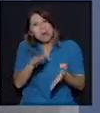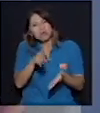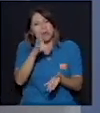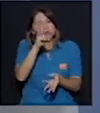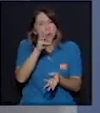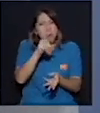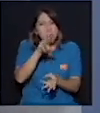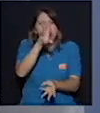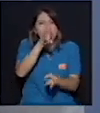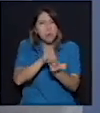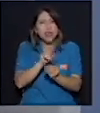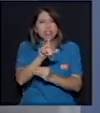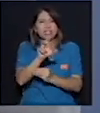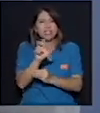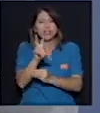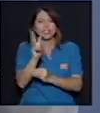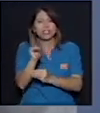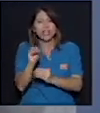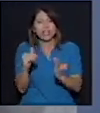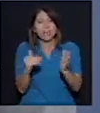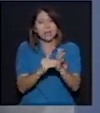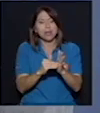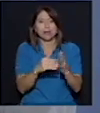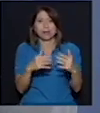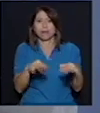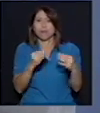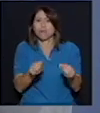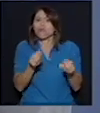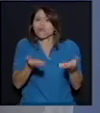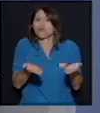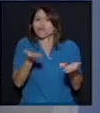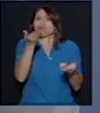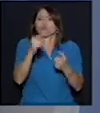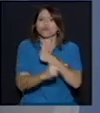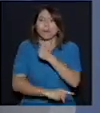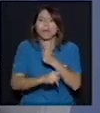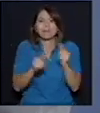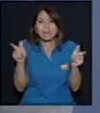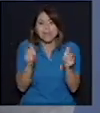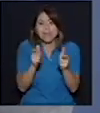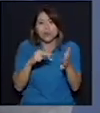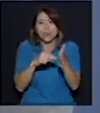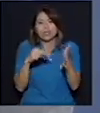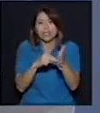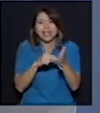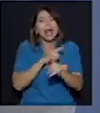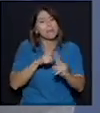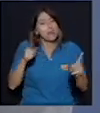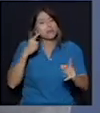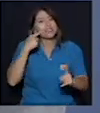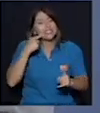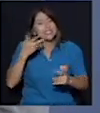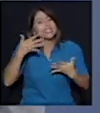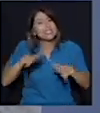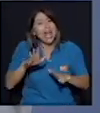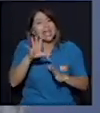locura los muertos para un país tan pequeño como Siria, pero algunos ya contabilizan 500,000 de muertos. Sí, es una gran tragedia humana que además lanza